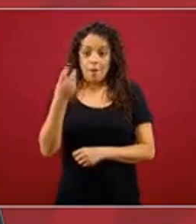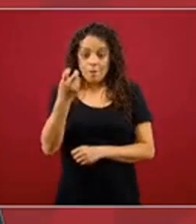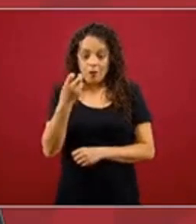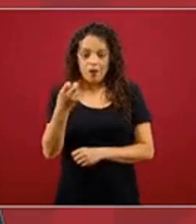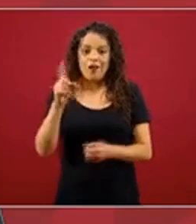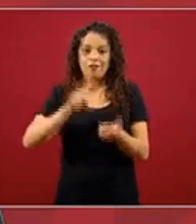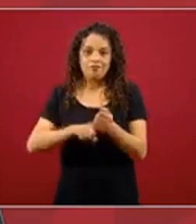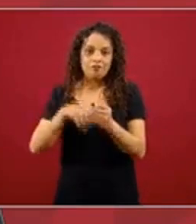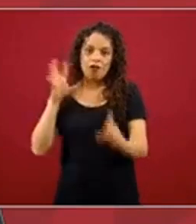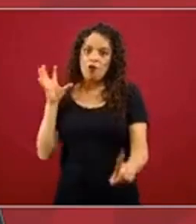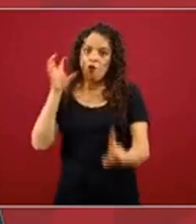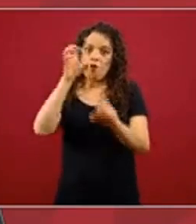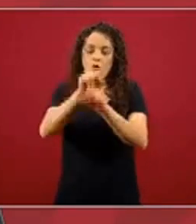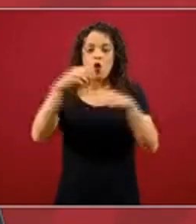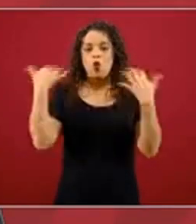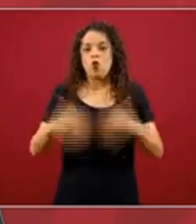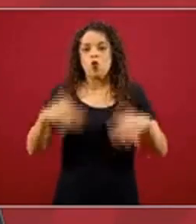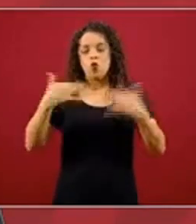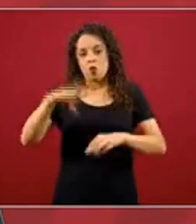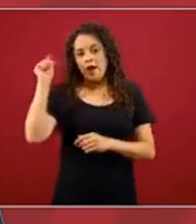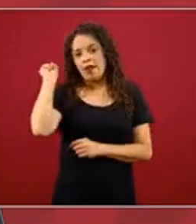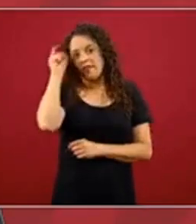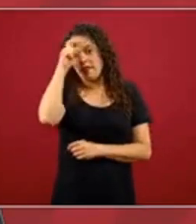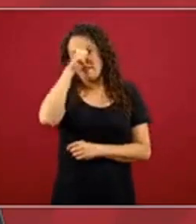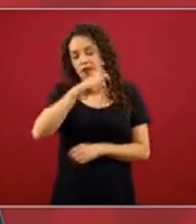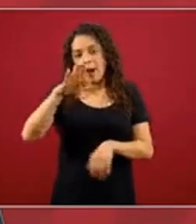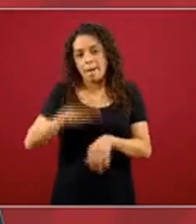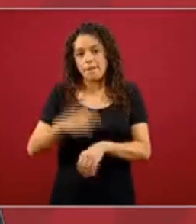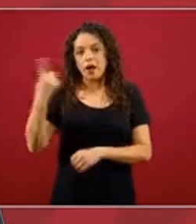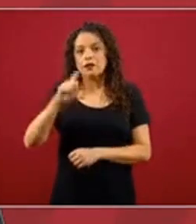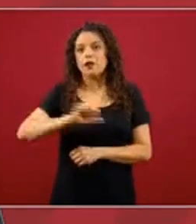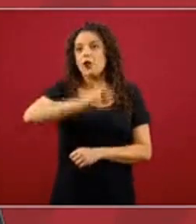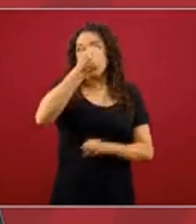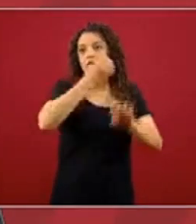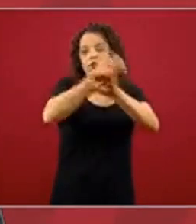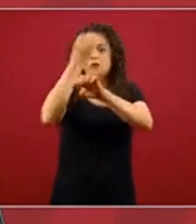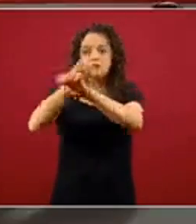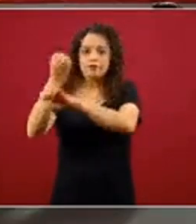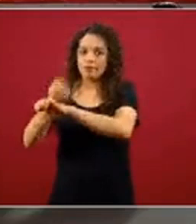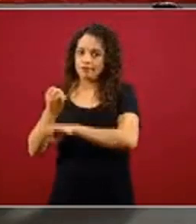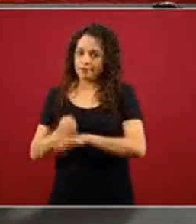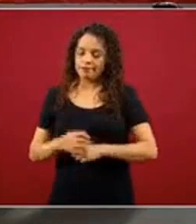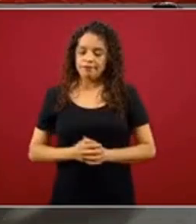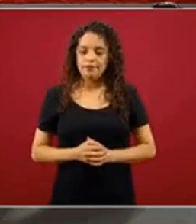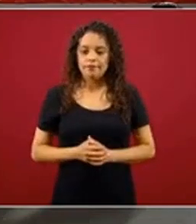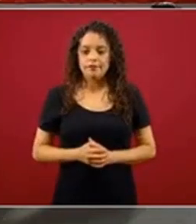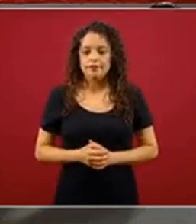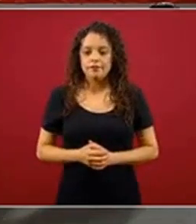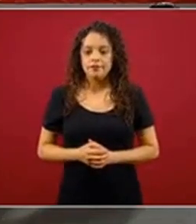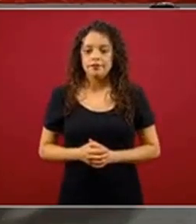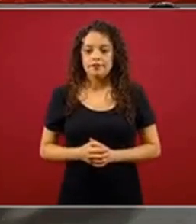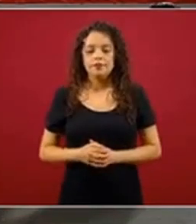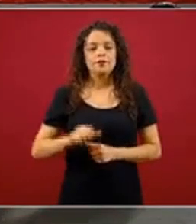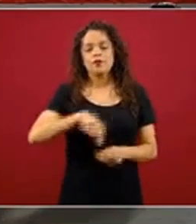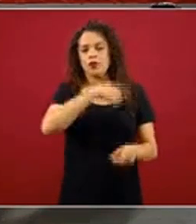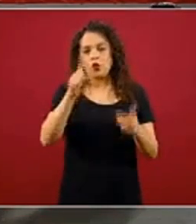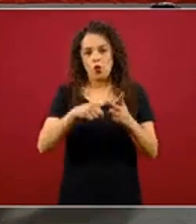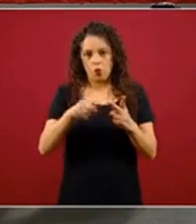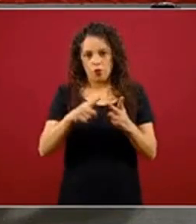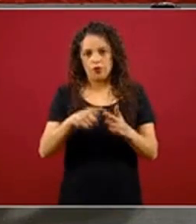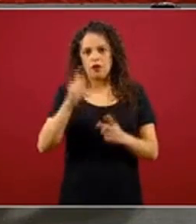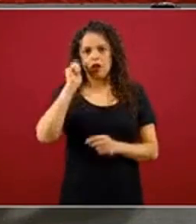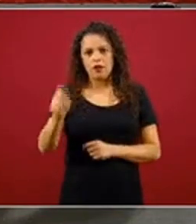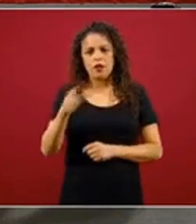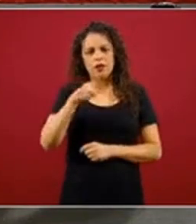reto muchísimo mayor del que podrían enfrentar cualquiera otra de las entidades federativas. Y otra, esta parte de las estadísticas, de las